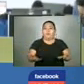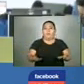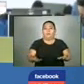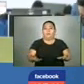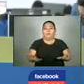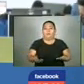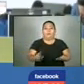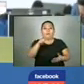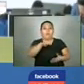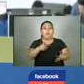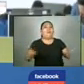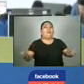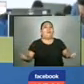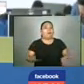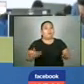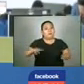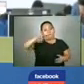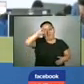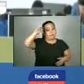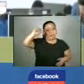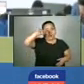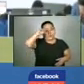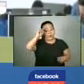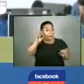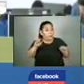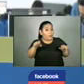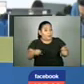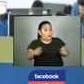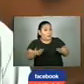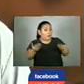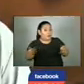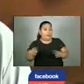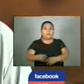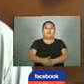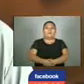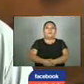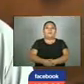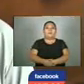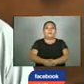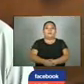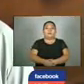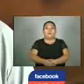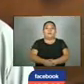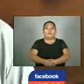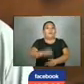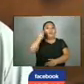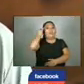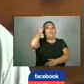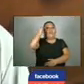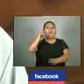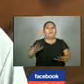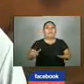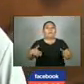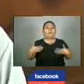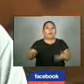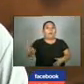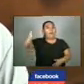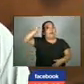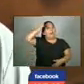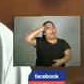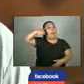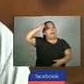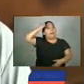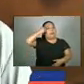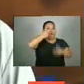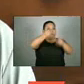desarrollarse en cada uno de los campos que le puede ofrecer la compañía. Y esta iniciativa vino a fortalecer conocimientos como